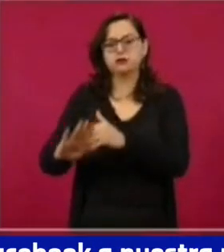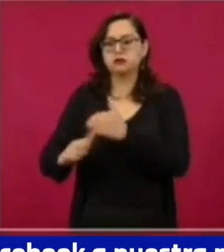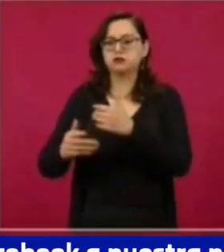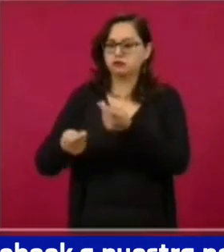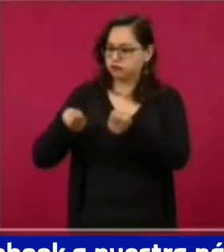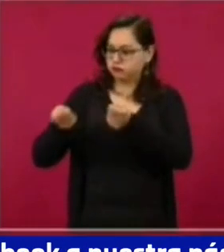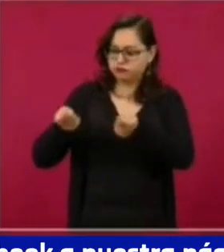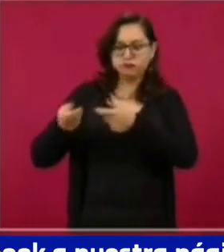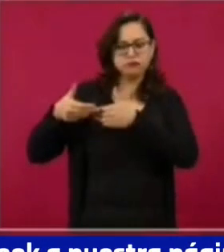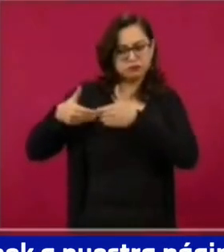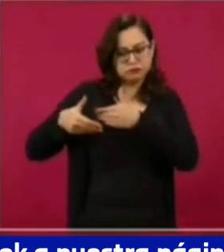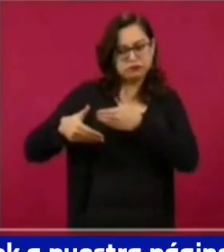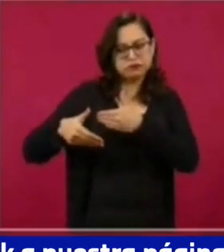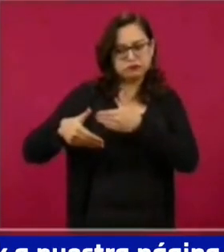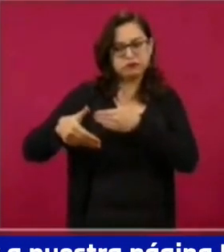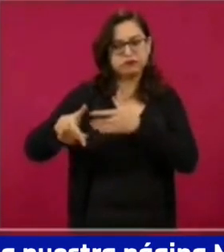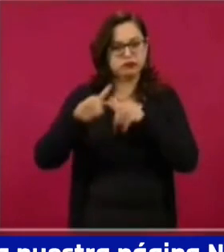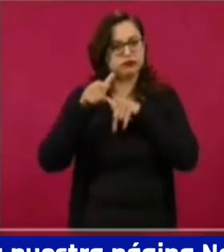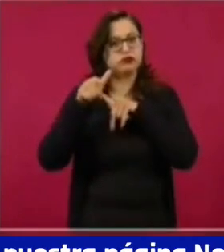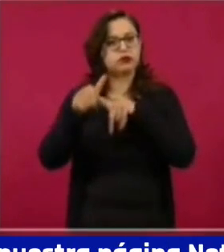sin afectar